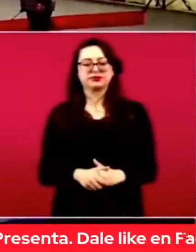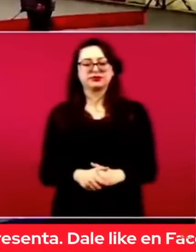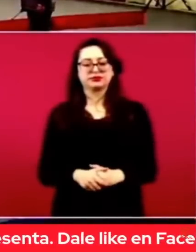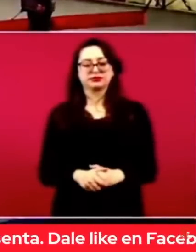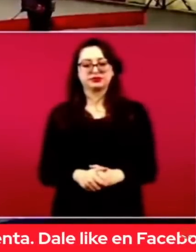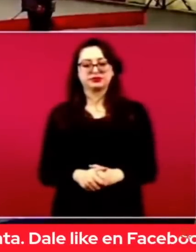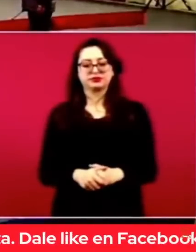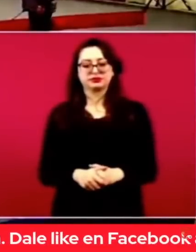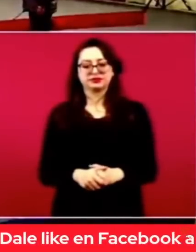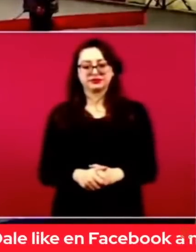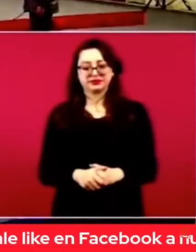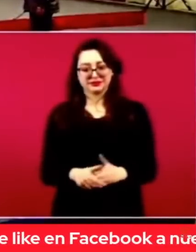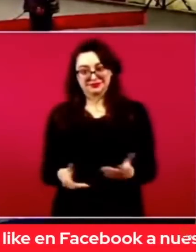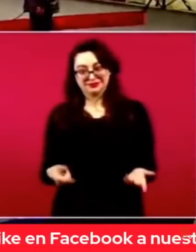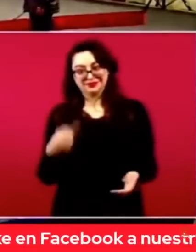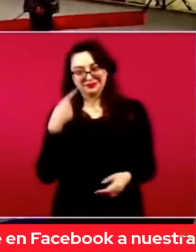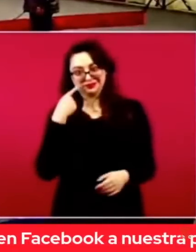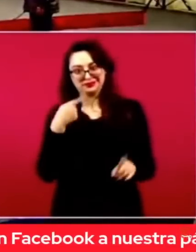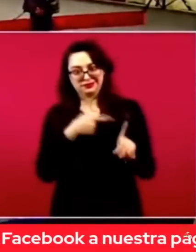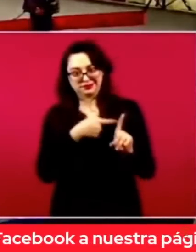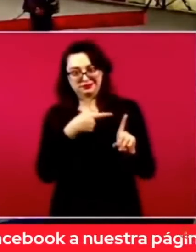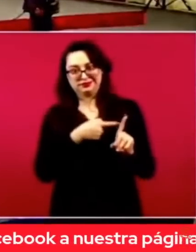verdad que ahí, ¿no?